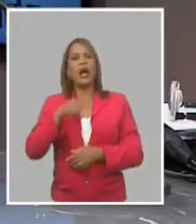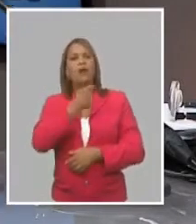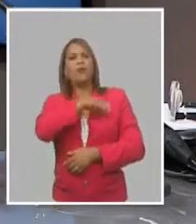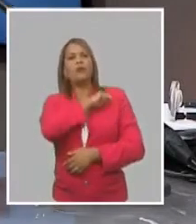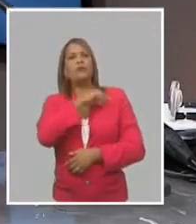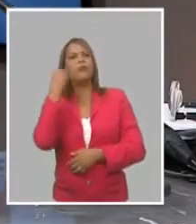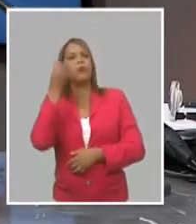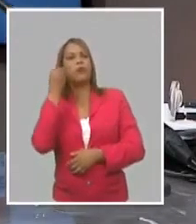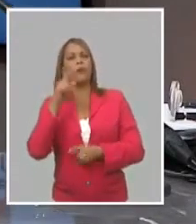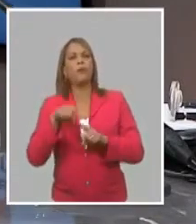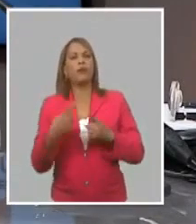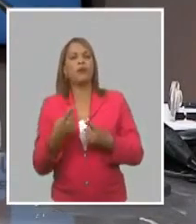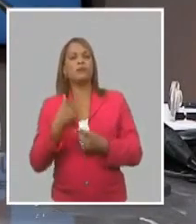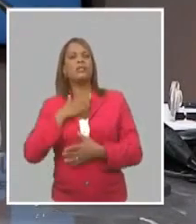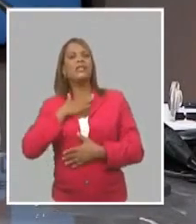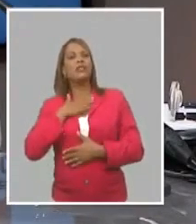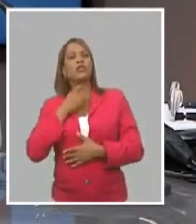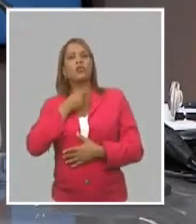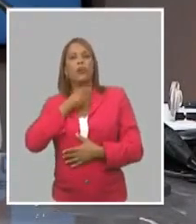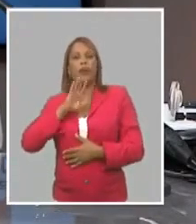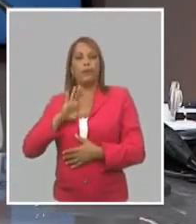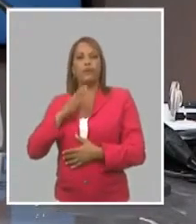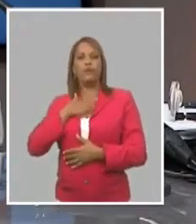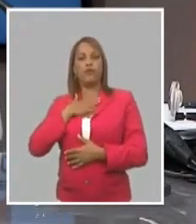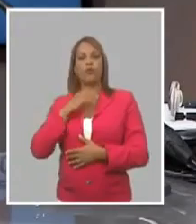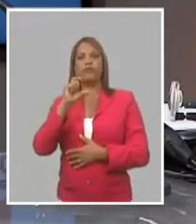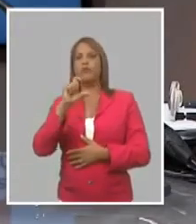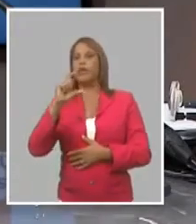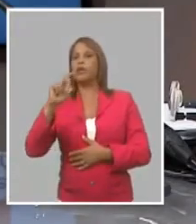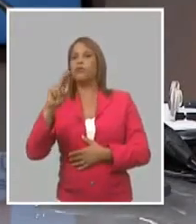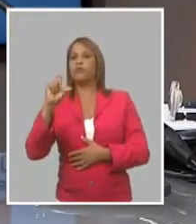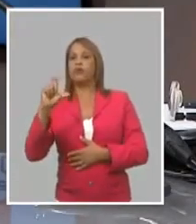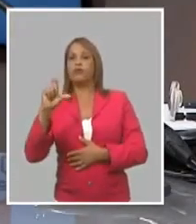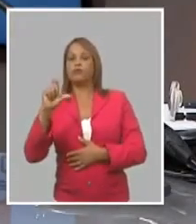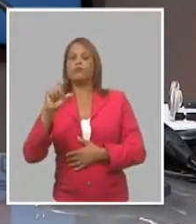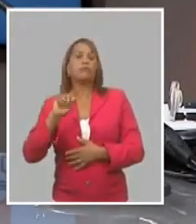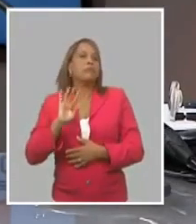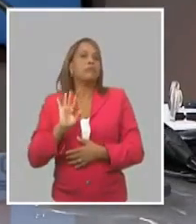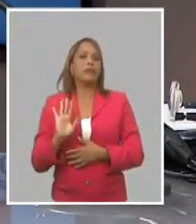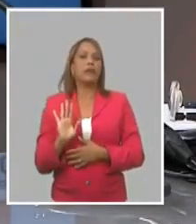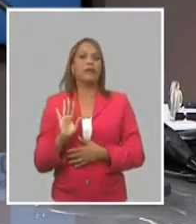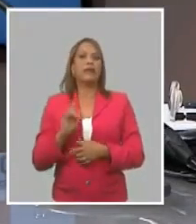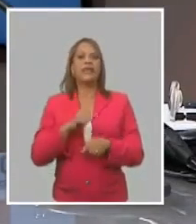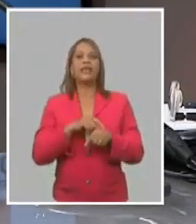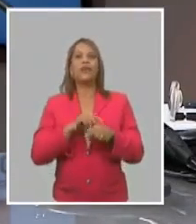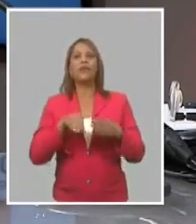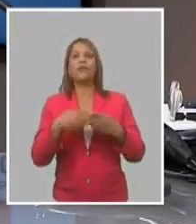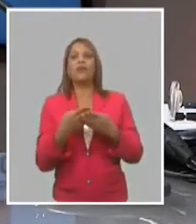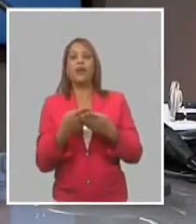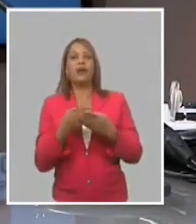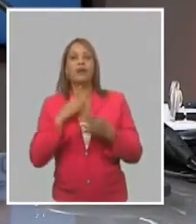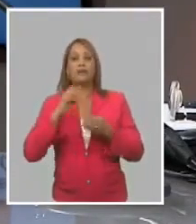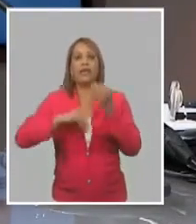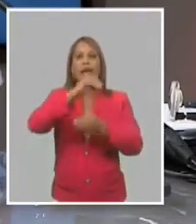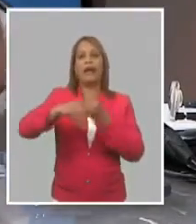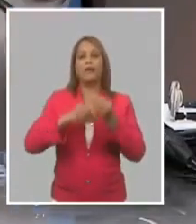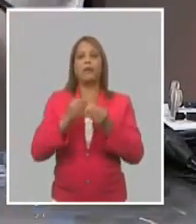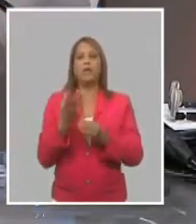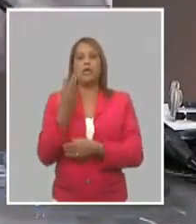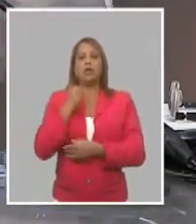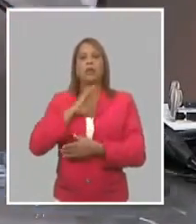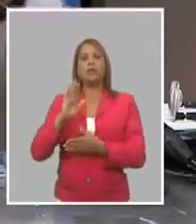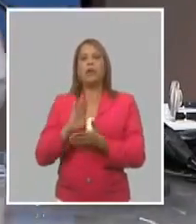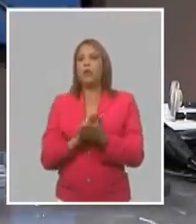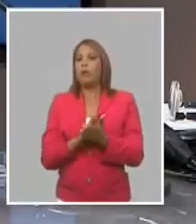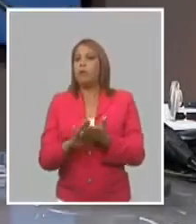preocupaciones. Yo tengo CUC en mi casa y viene el día cero y no me lo dijeron, pues me lo